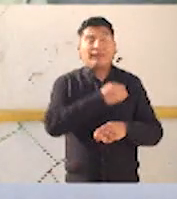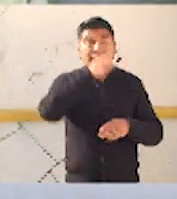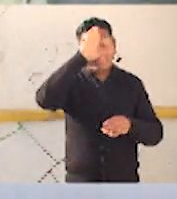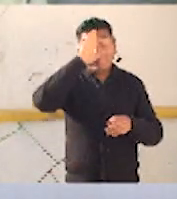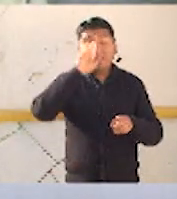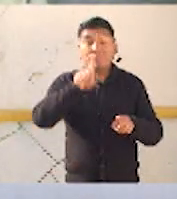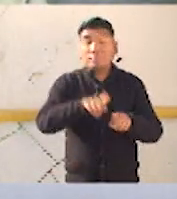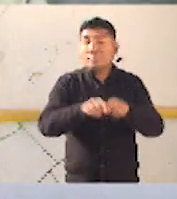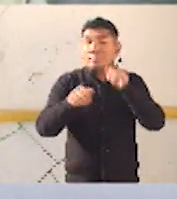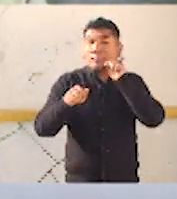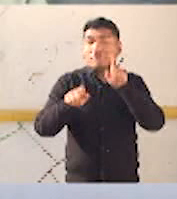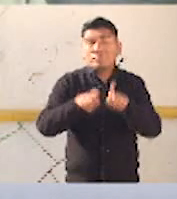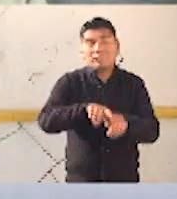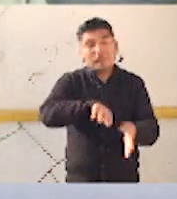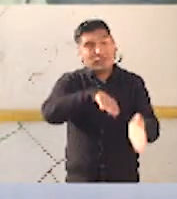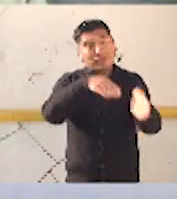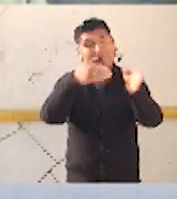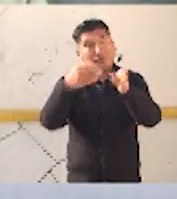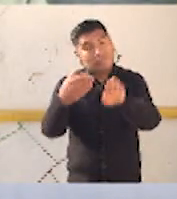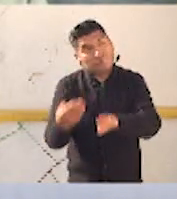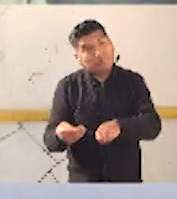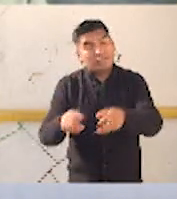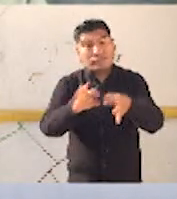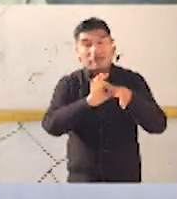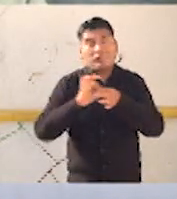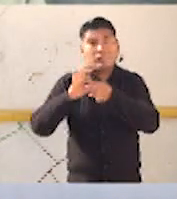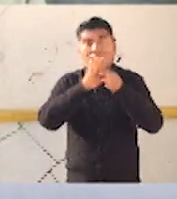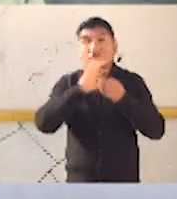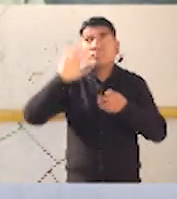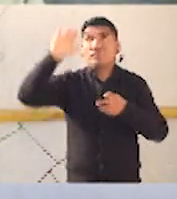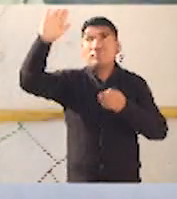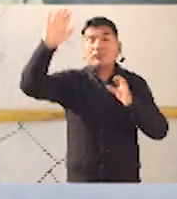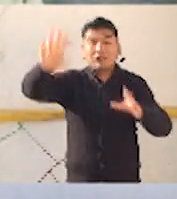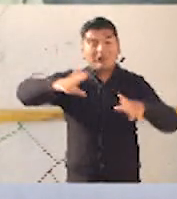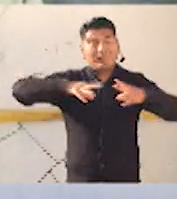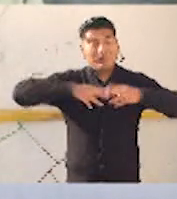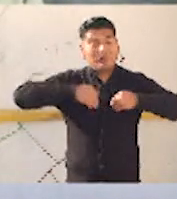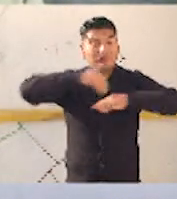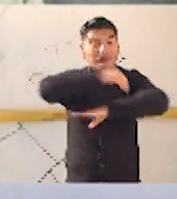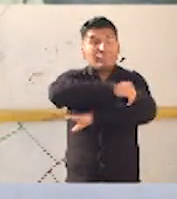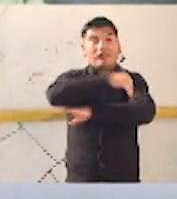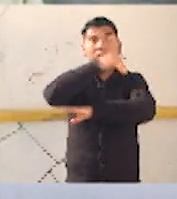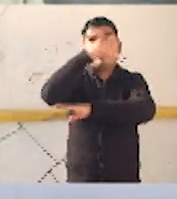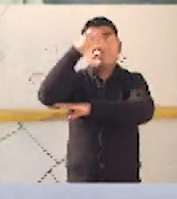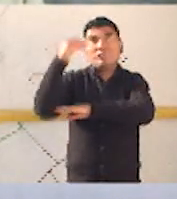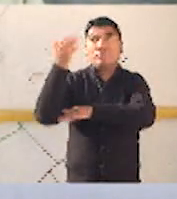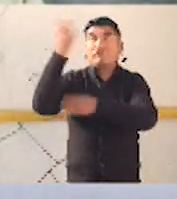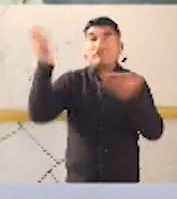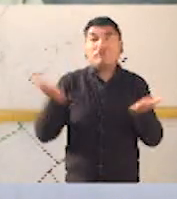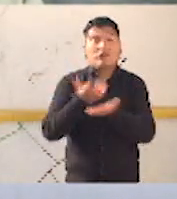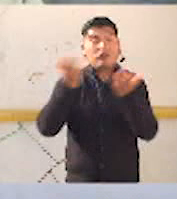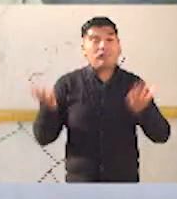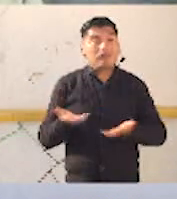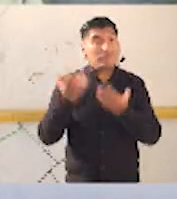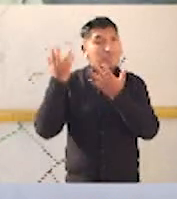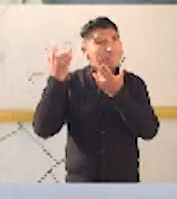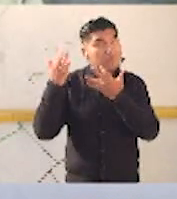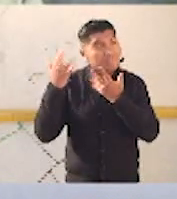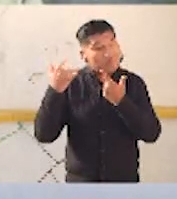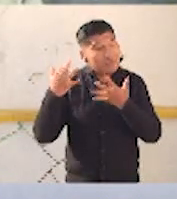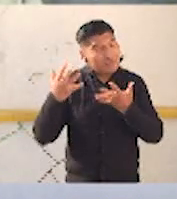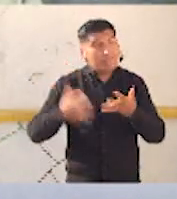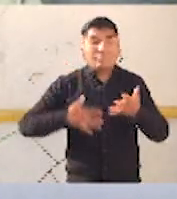difuntos y a cuantos murieron en tu amistad, recíbelos en tu reino, donde esperamos gozar